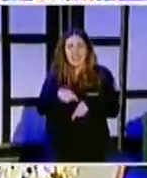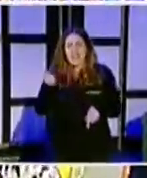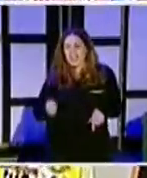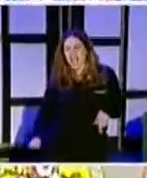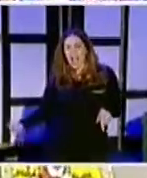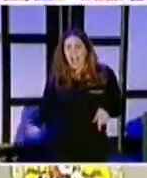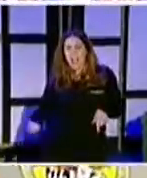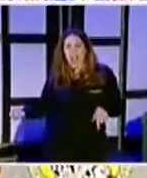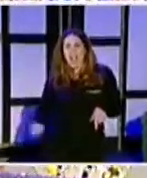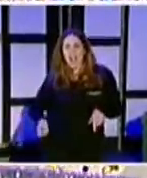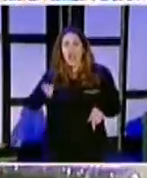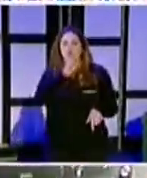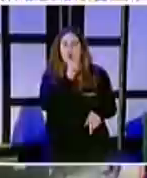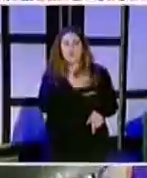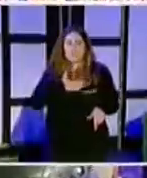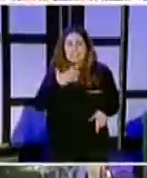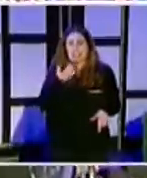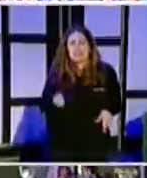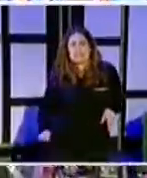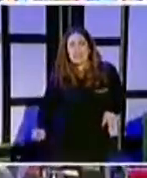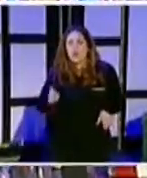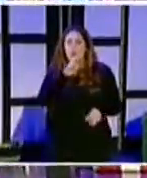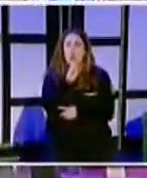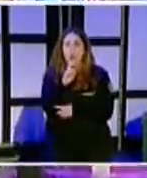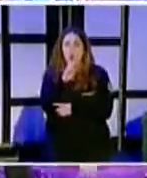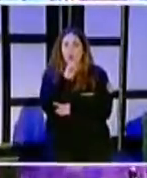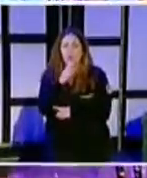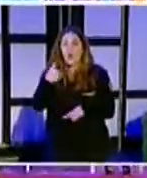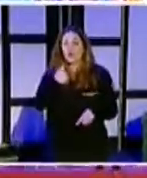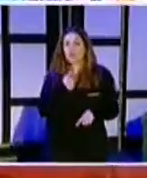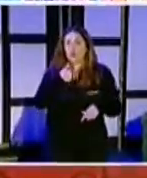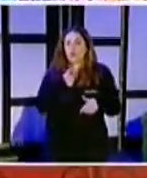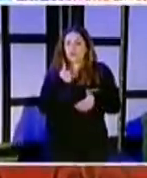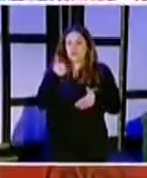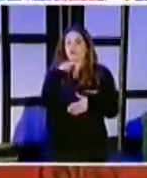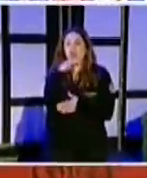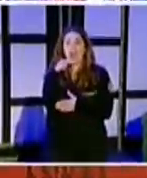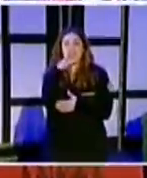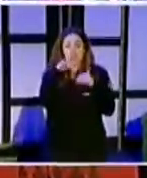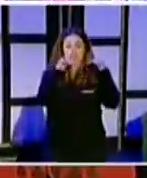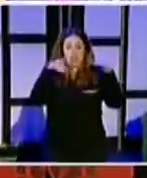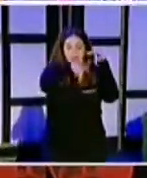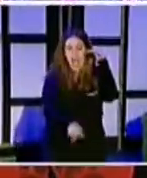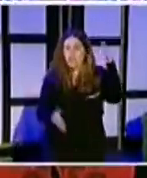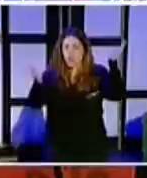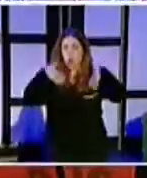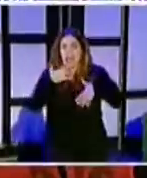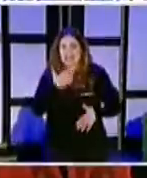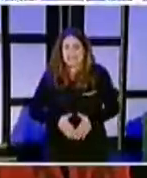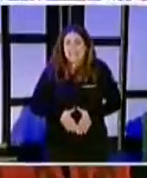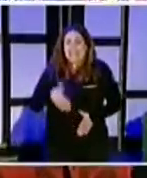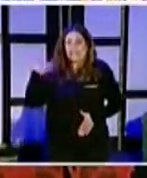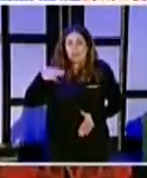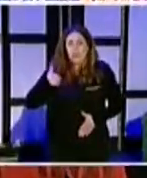arreglo cuando me voy a guiñar. Que bajo tierra no hay baño, si el vientre aprieta, busca sitio